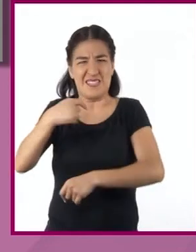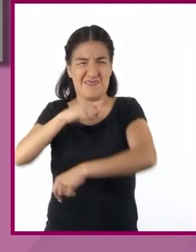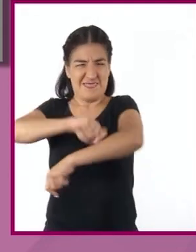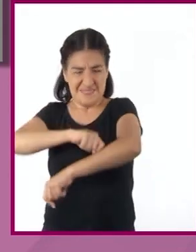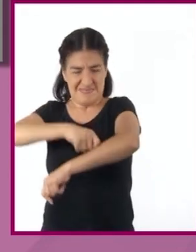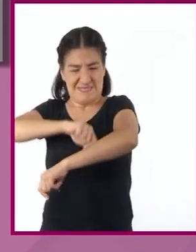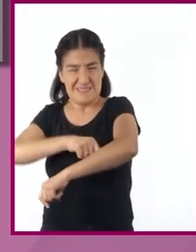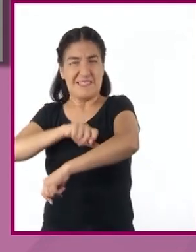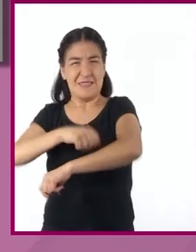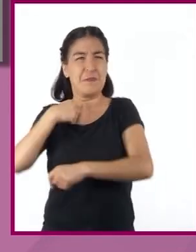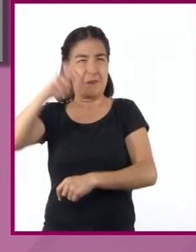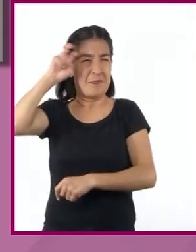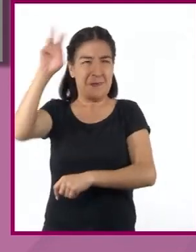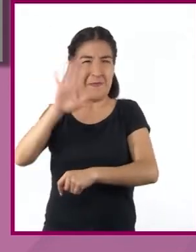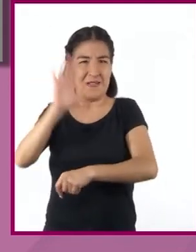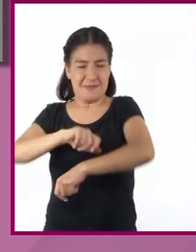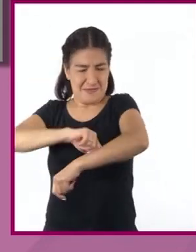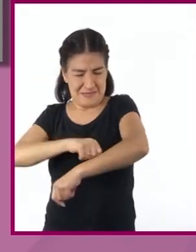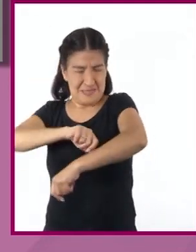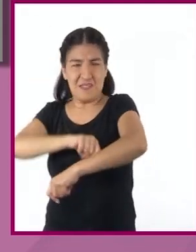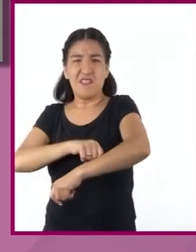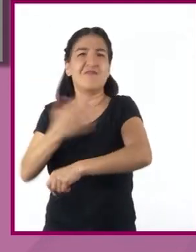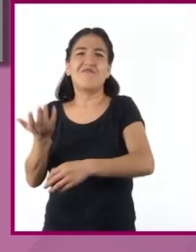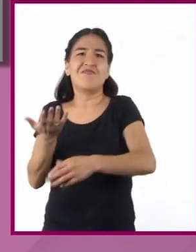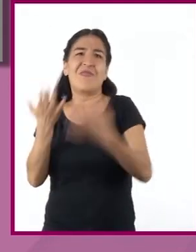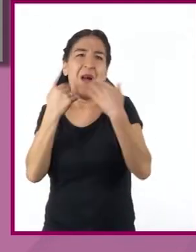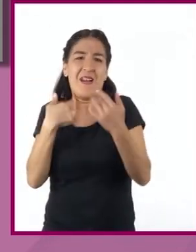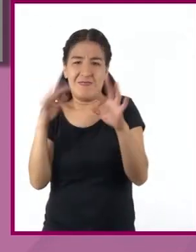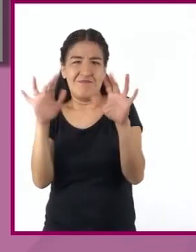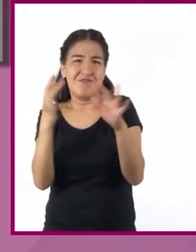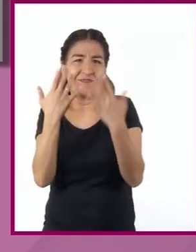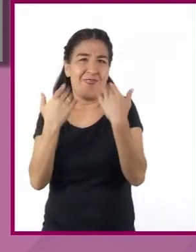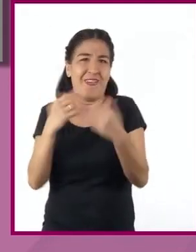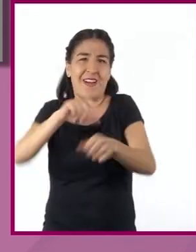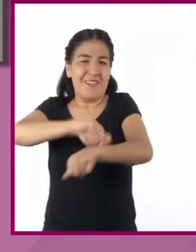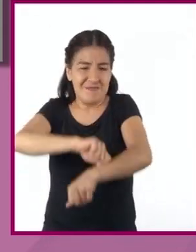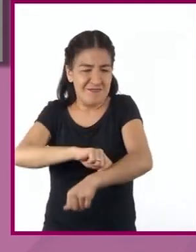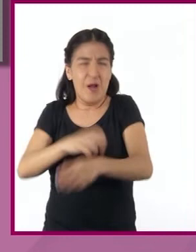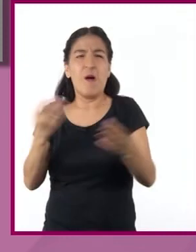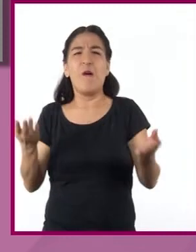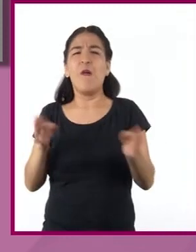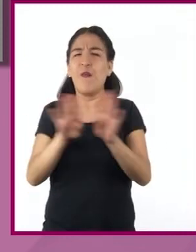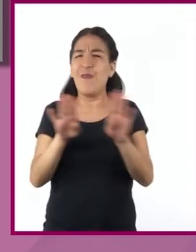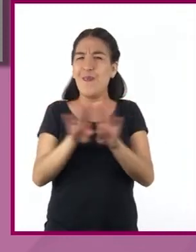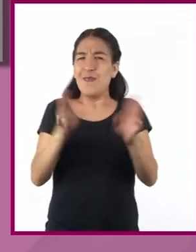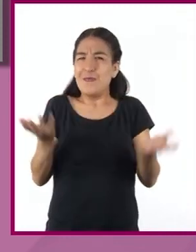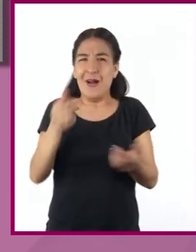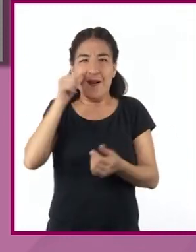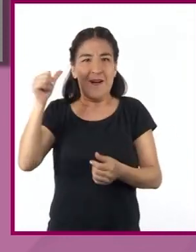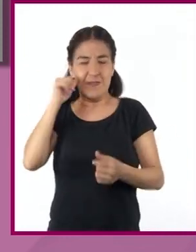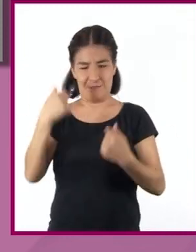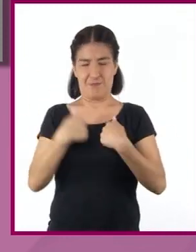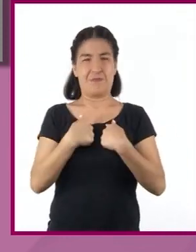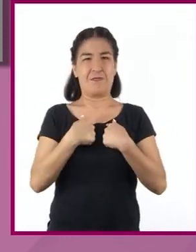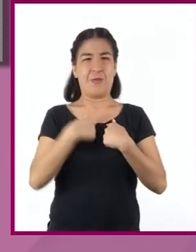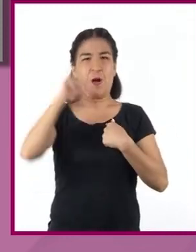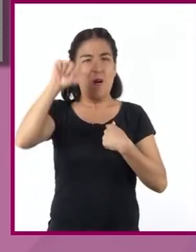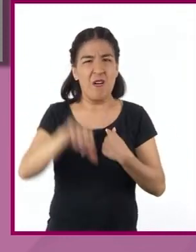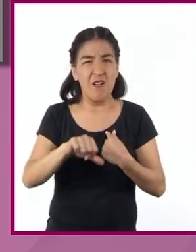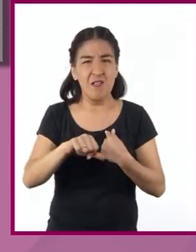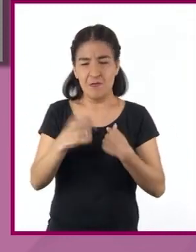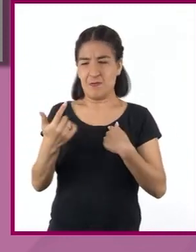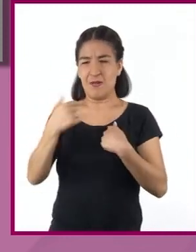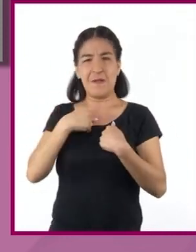pellizcarme, pero las bacterias no tenemos dedos. ¿Cómo es que ayer era solo yo y hoy